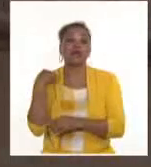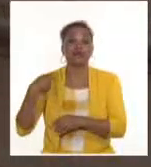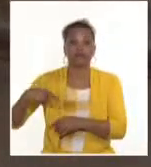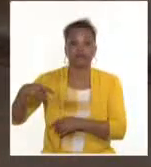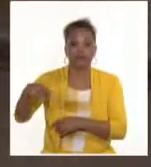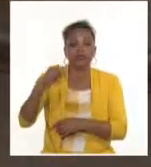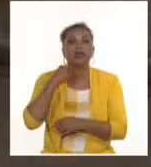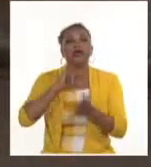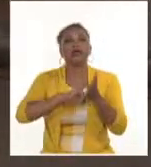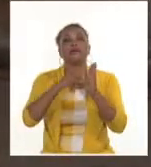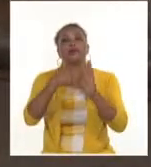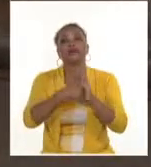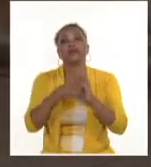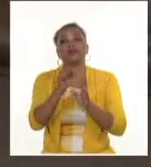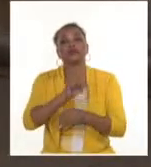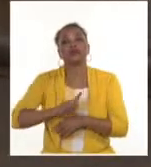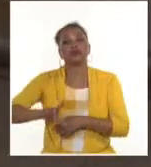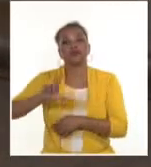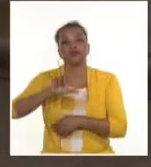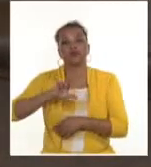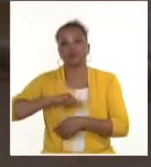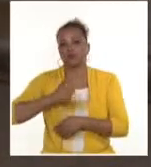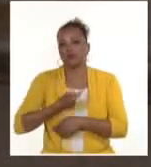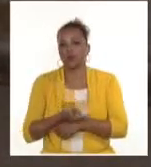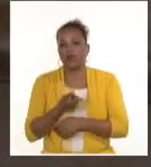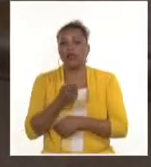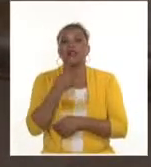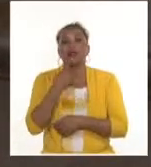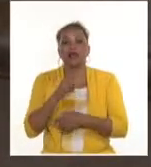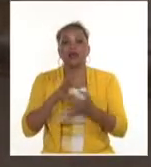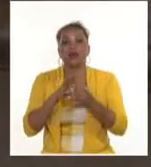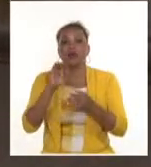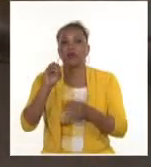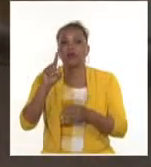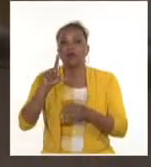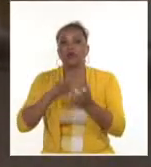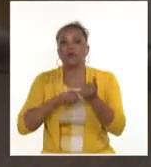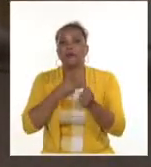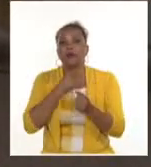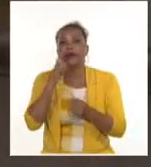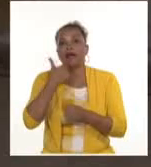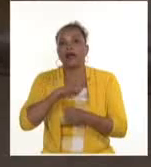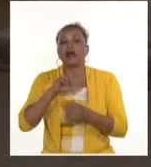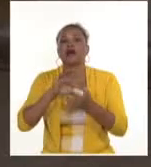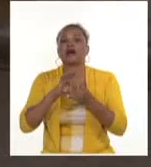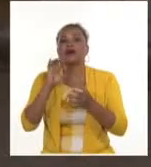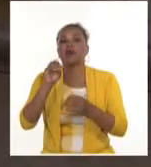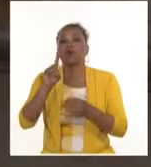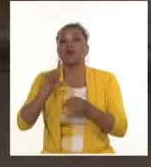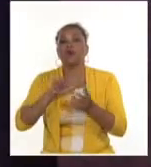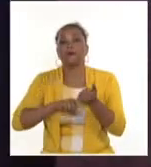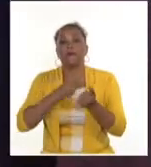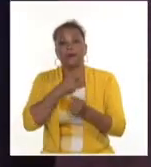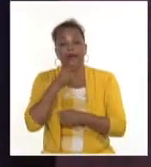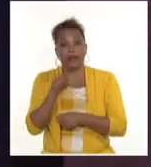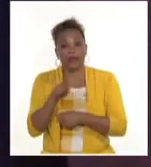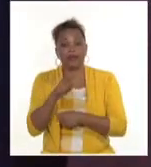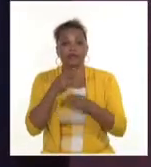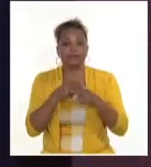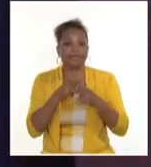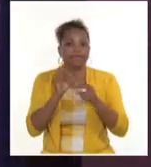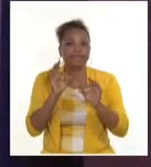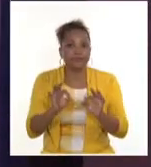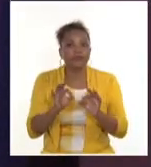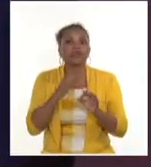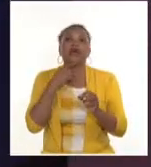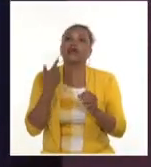proyecto sociocultural Golpe a golpe merece esta condición por andar inspirado en la noble labor de Elevar la